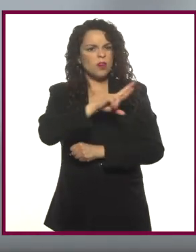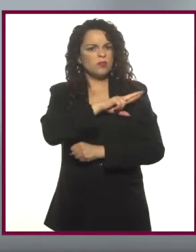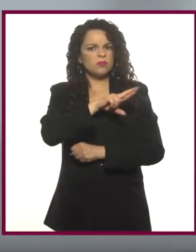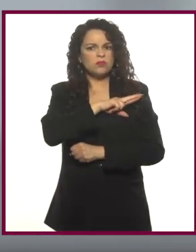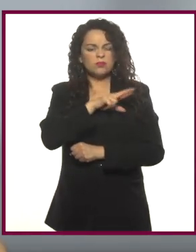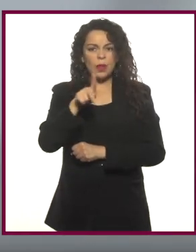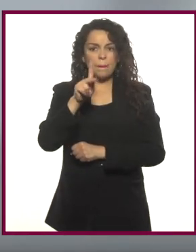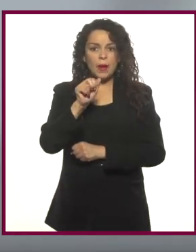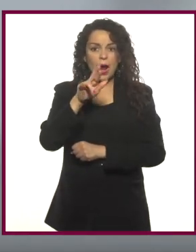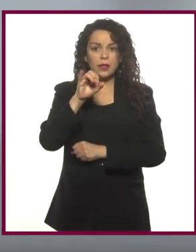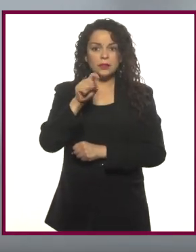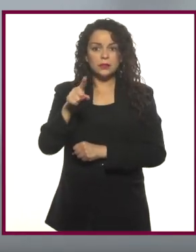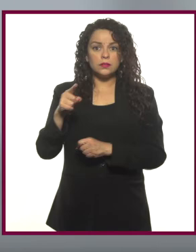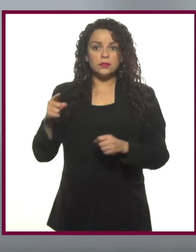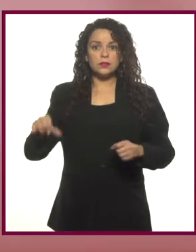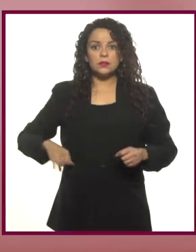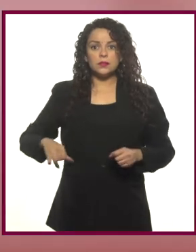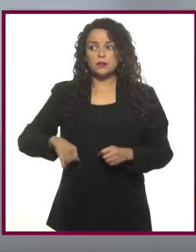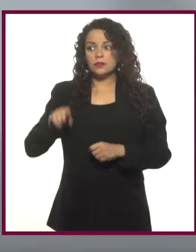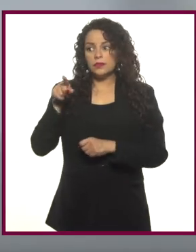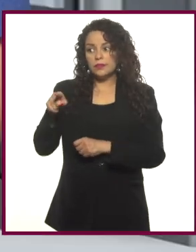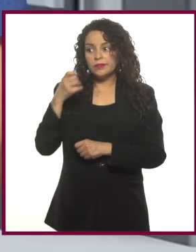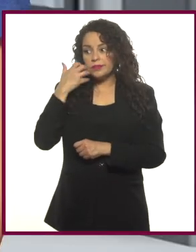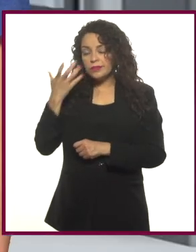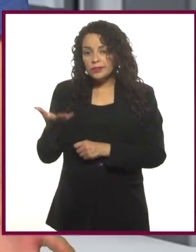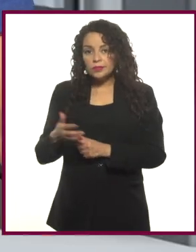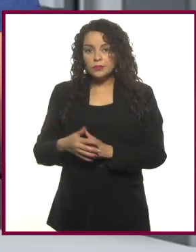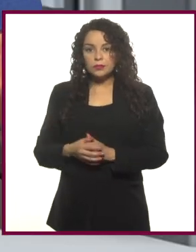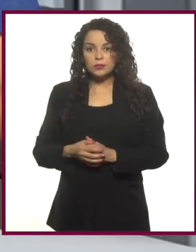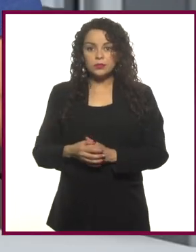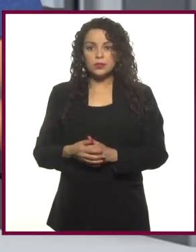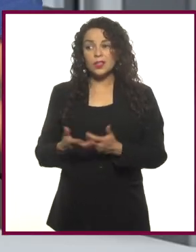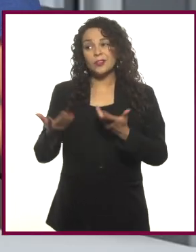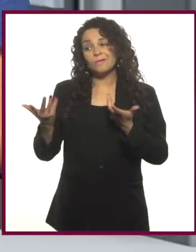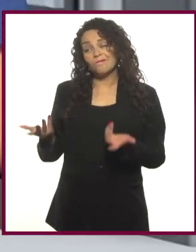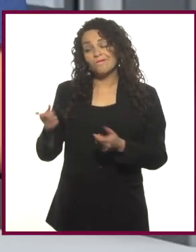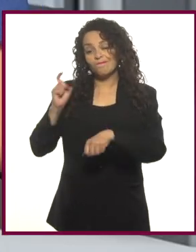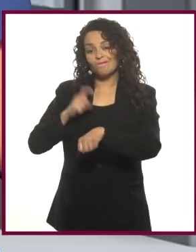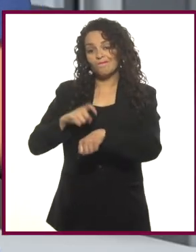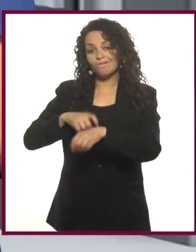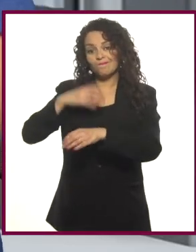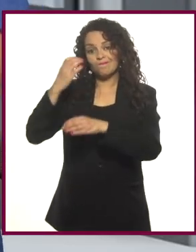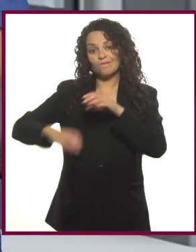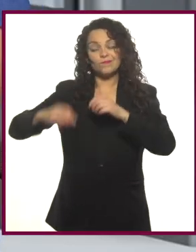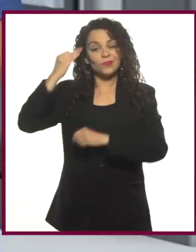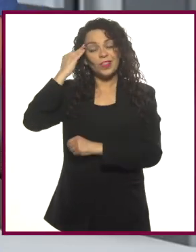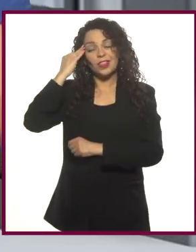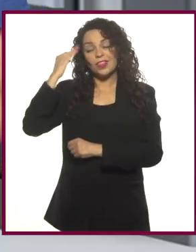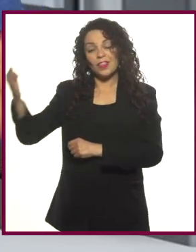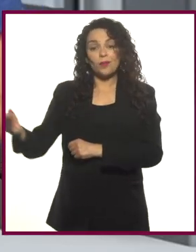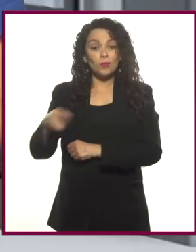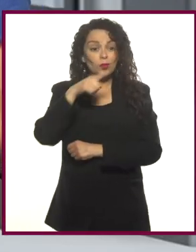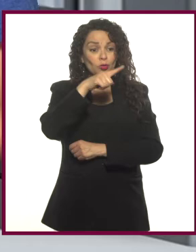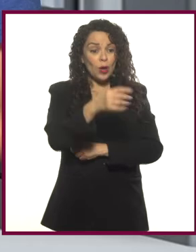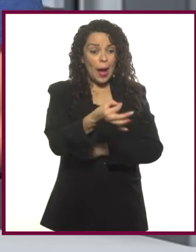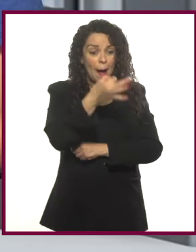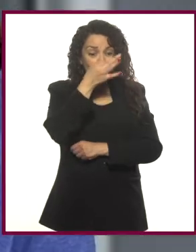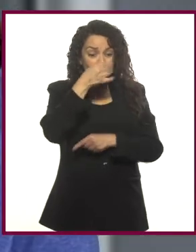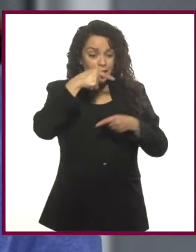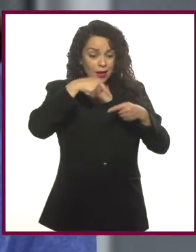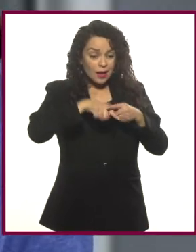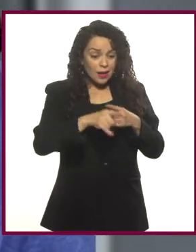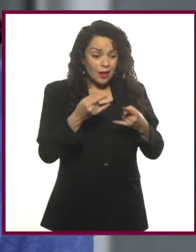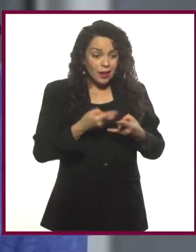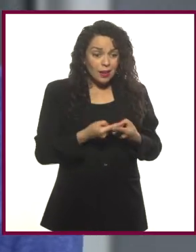soltero más codiciado de Verona, está interesado en ella. Uy, lo sentimos. Se acabó el tiempo. Y tú